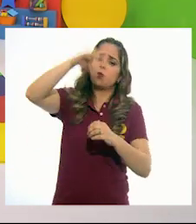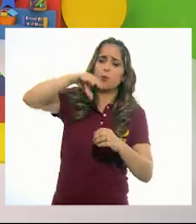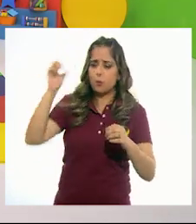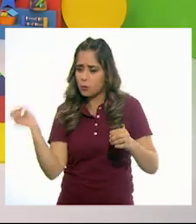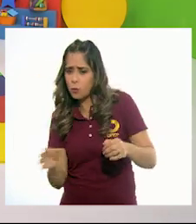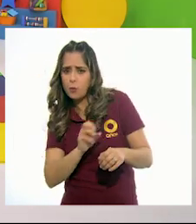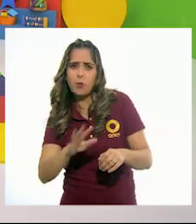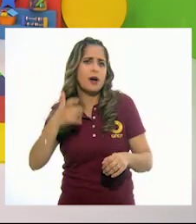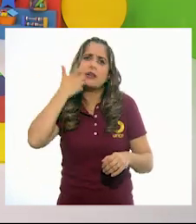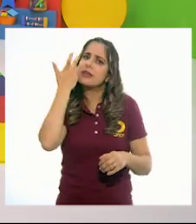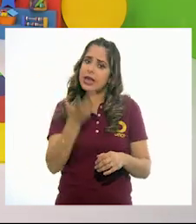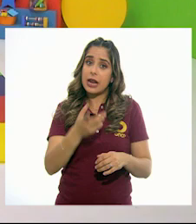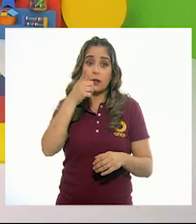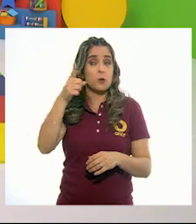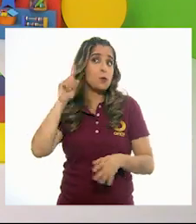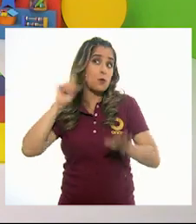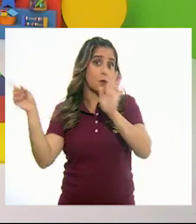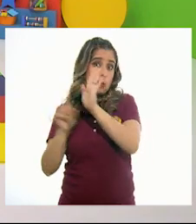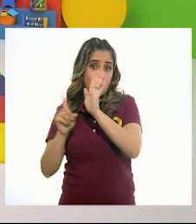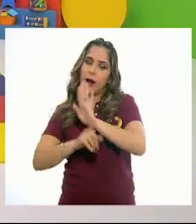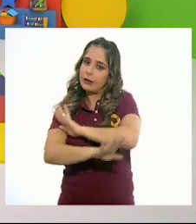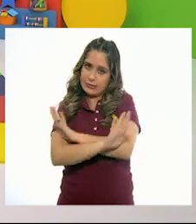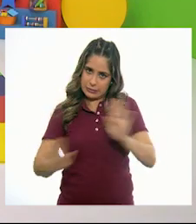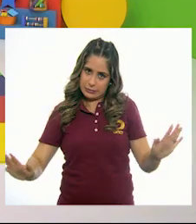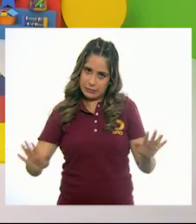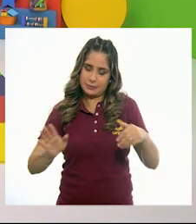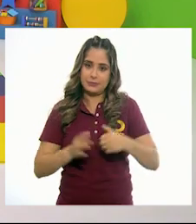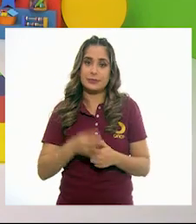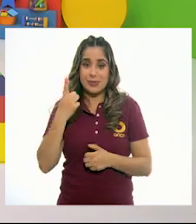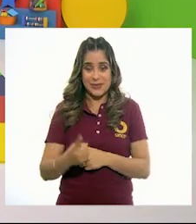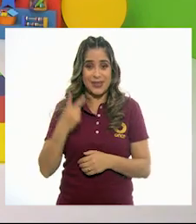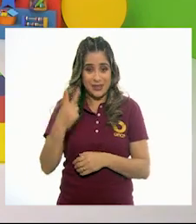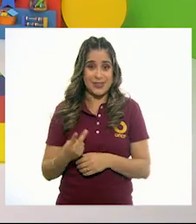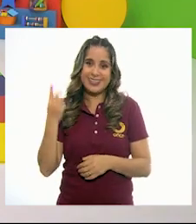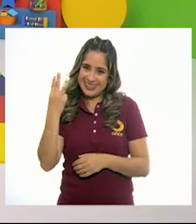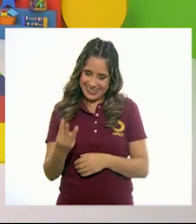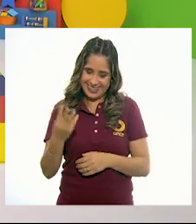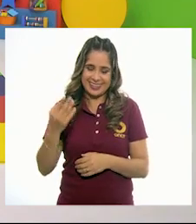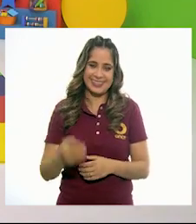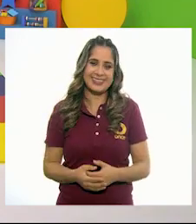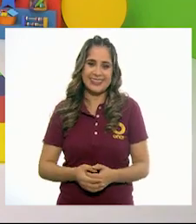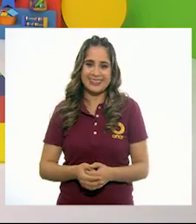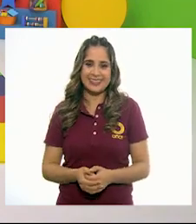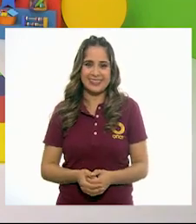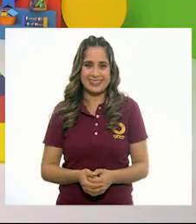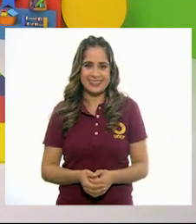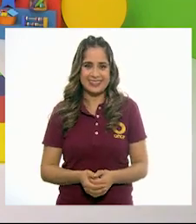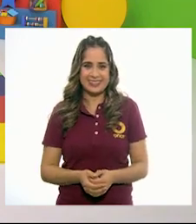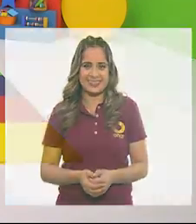olviden, cuando suene la alerta, hay que detenernos. Una, dos, tres. ¡Piquengo!